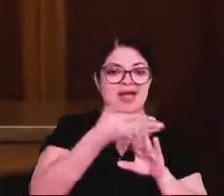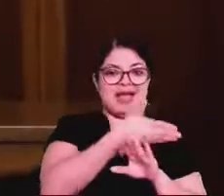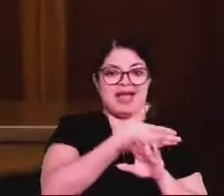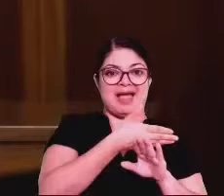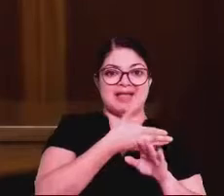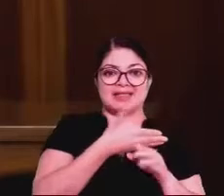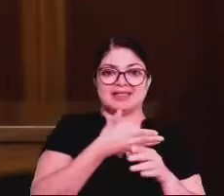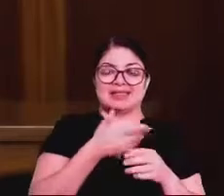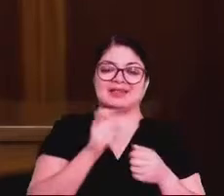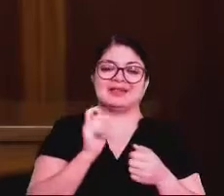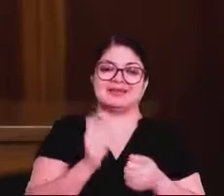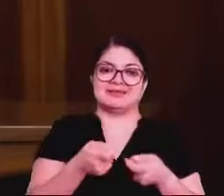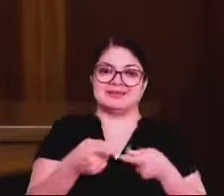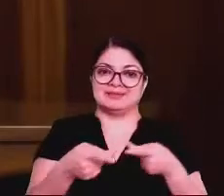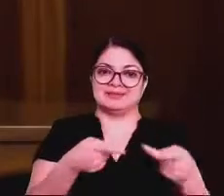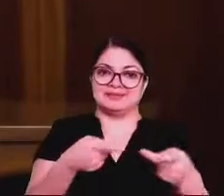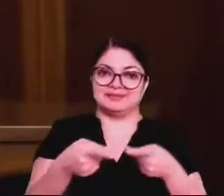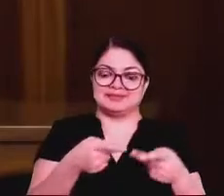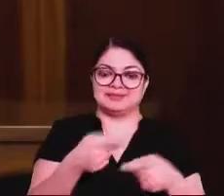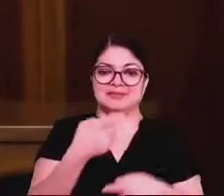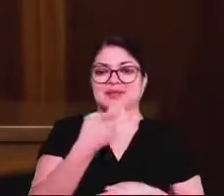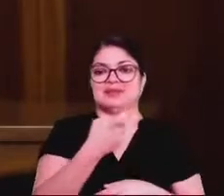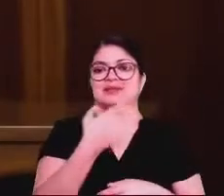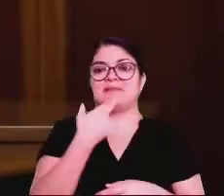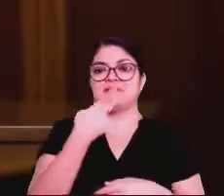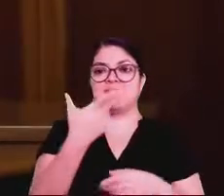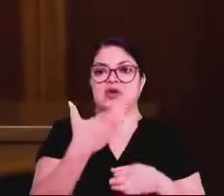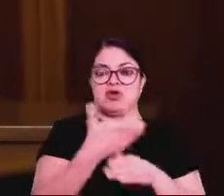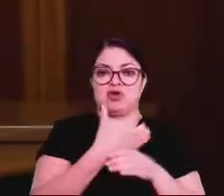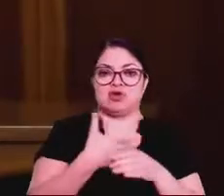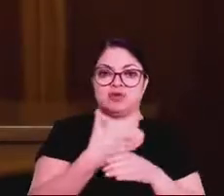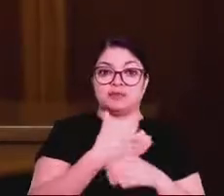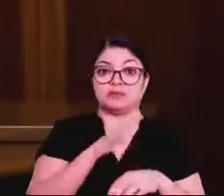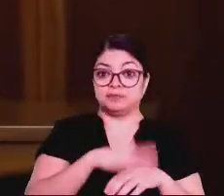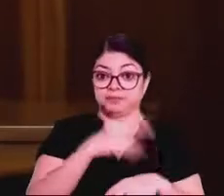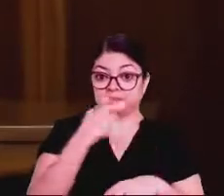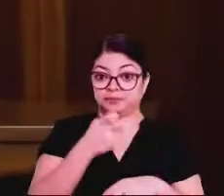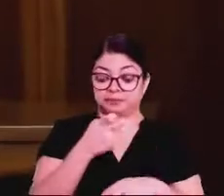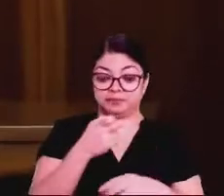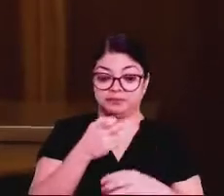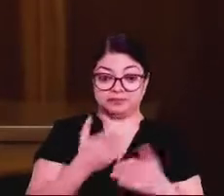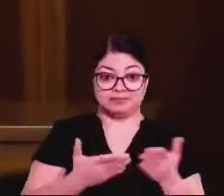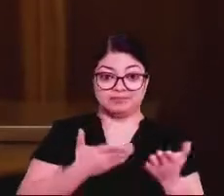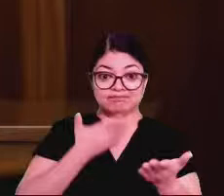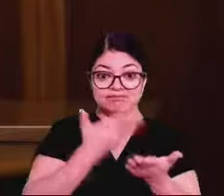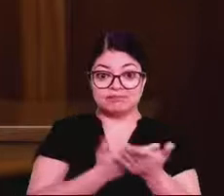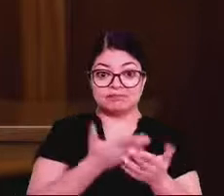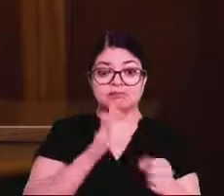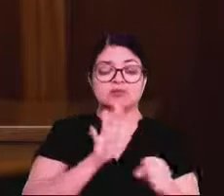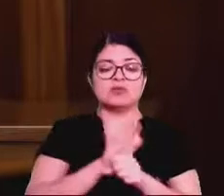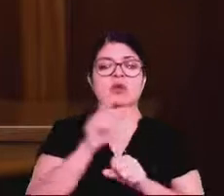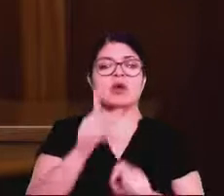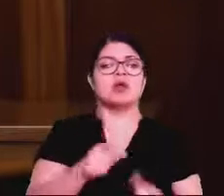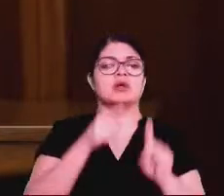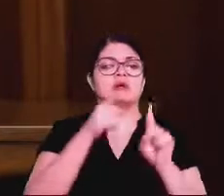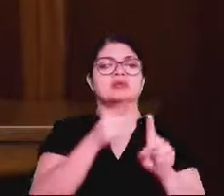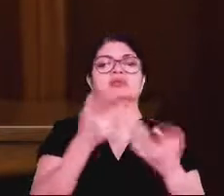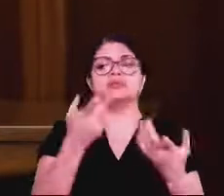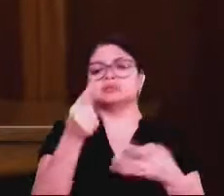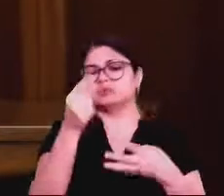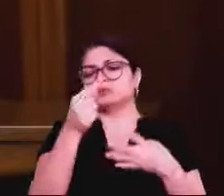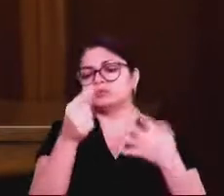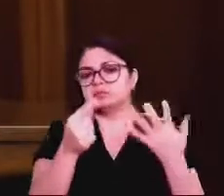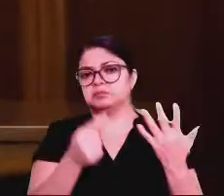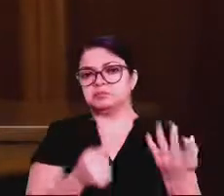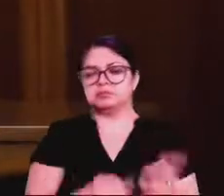mejor cura. Es por ello que la presente iniciativa tiene por objetivo los siguientes